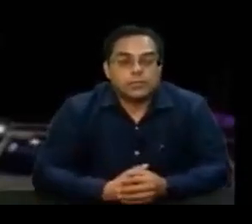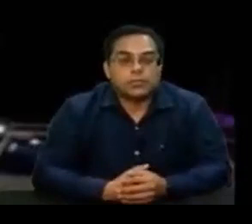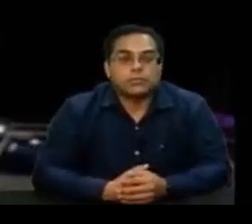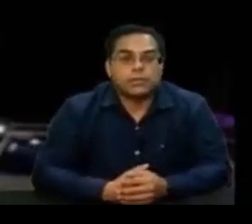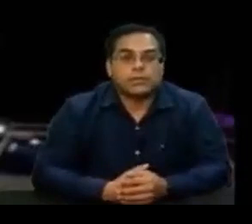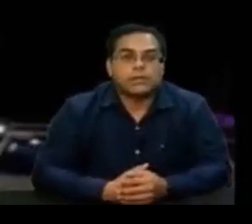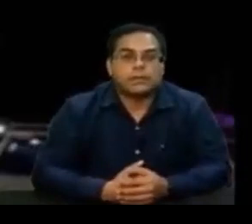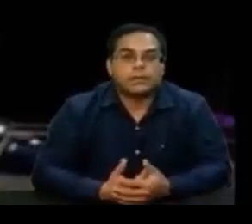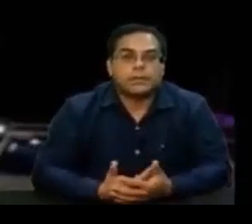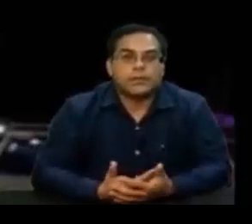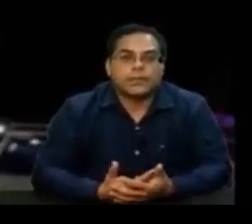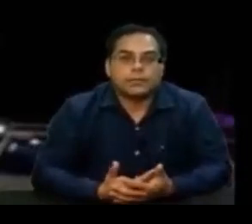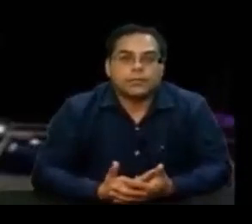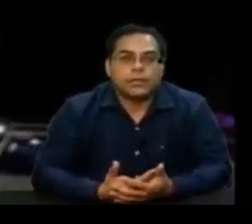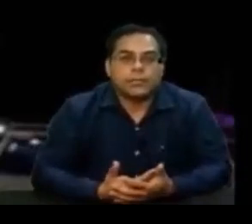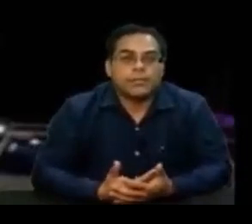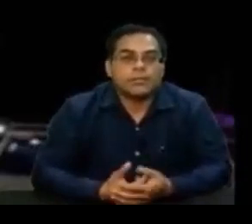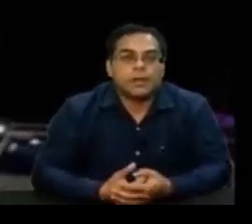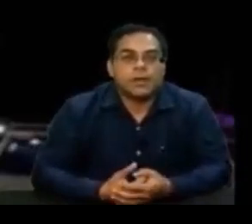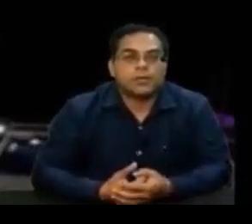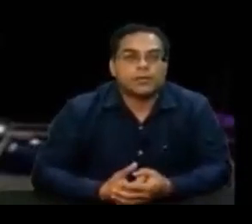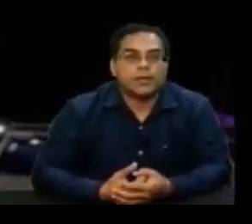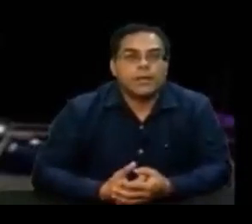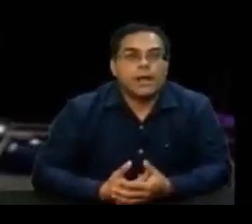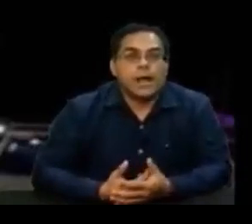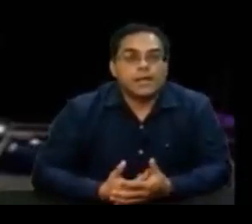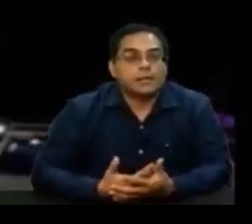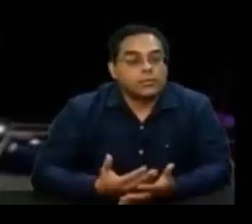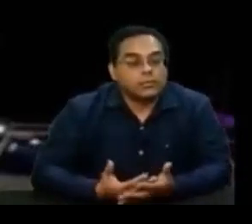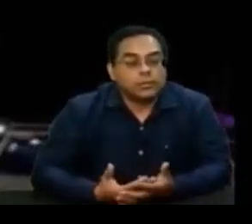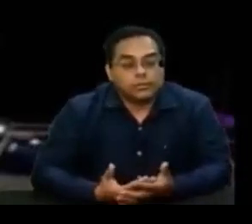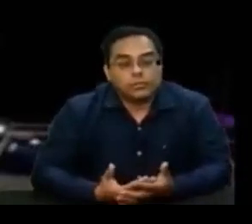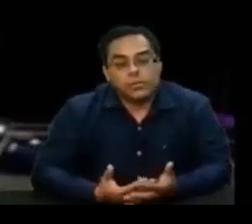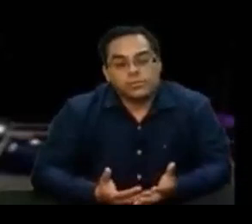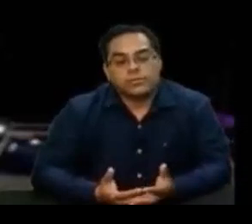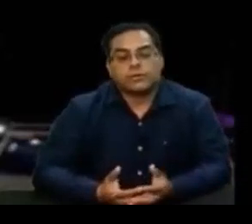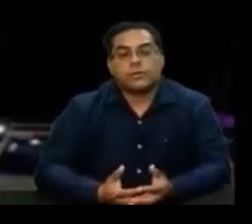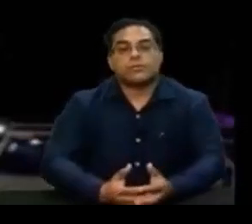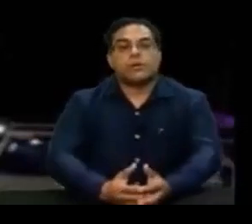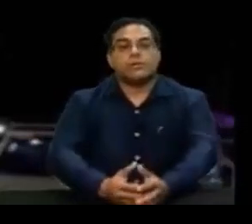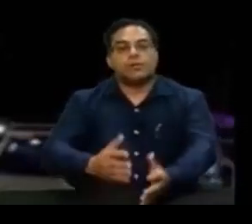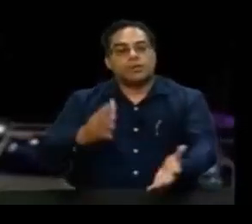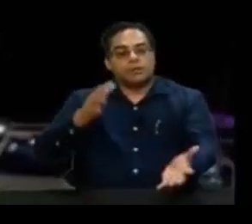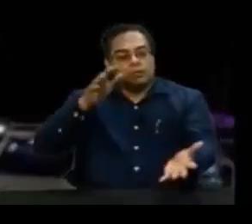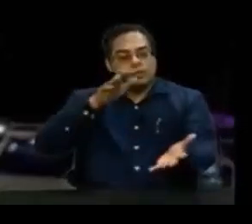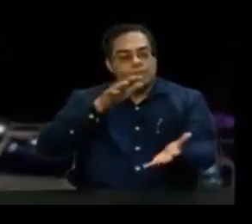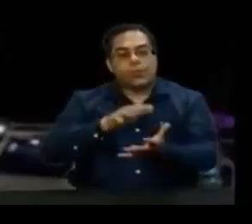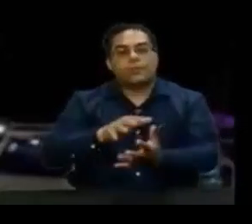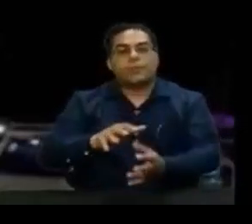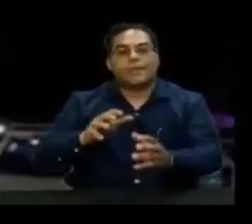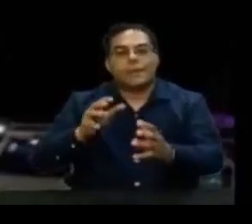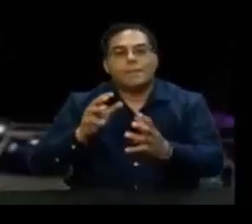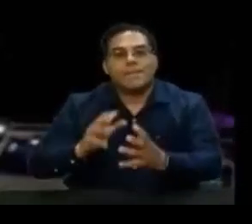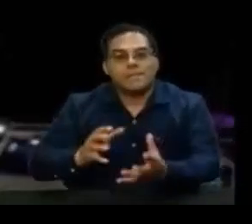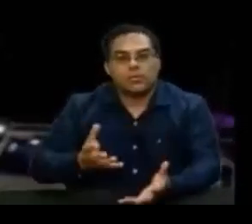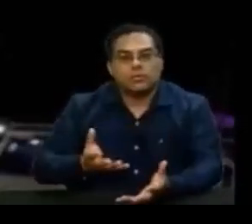viendo cómo se esquematiza una fractura del piso de la órbita. Hay 2 fracturas, 2 tipos de fractura del piso de la órbita. Una donde es propiamente